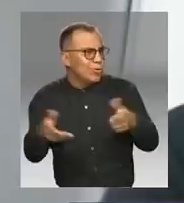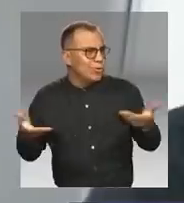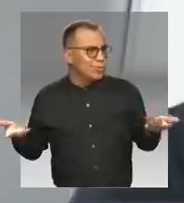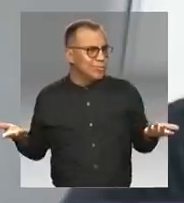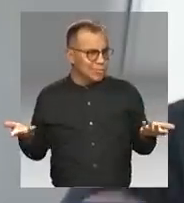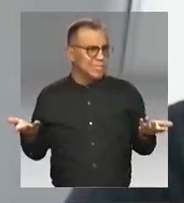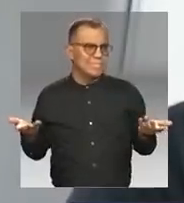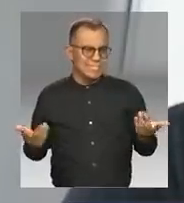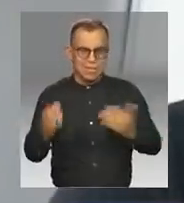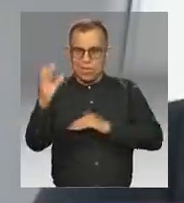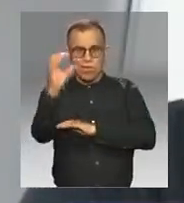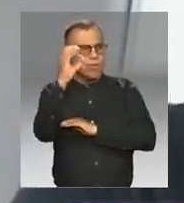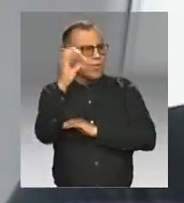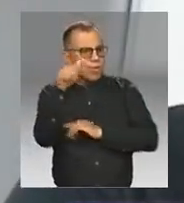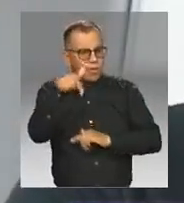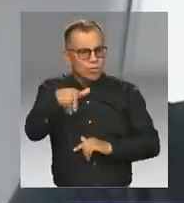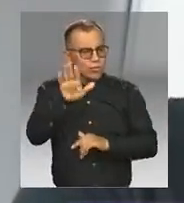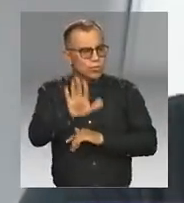en un país